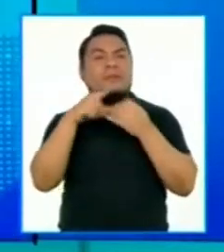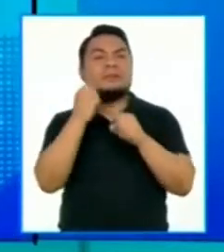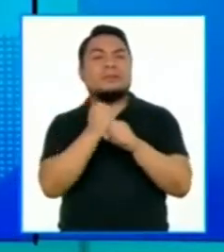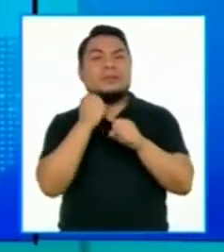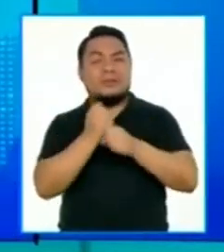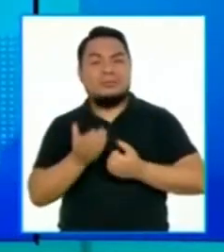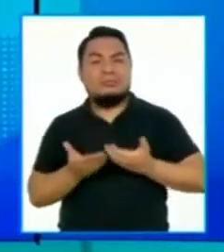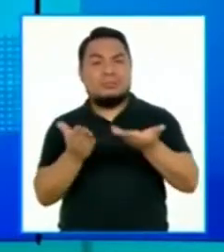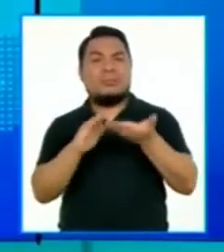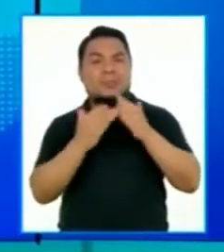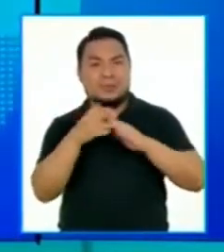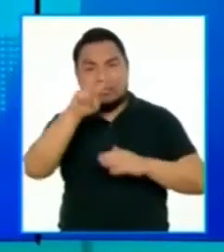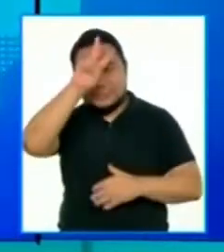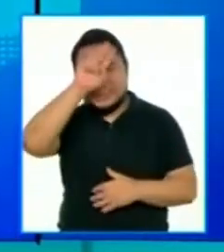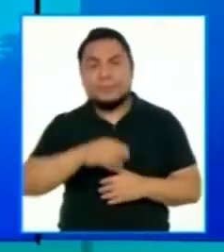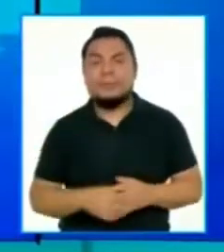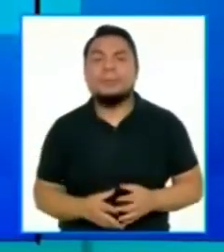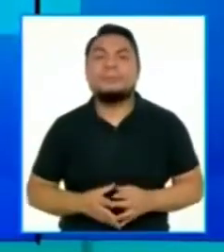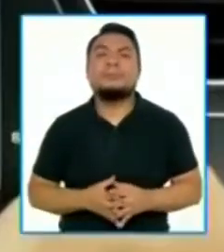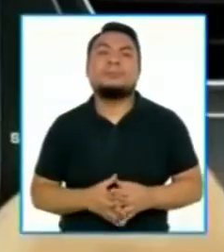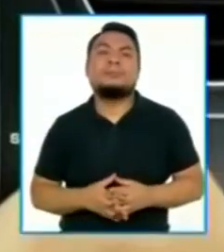trabajo en favor de la comunidad peruana.